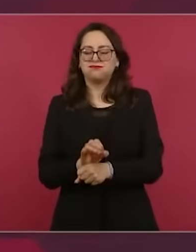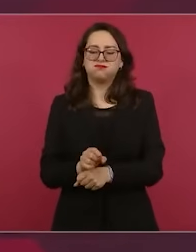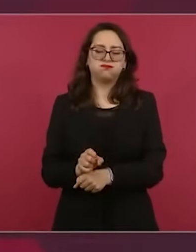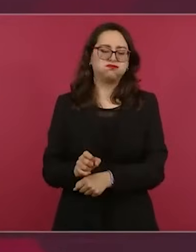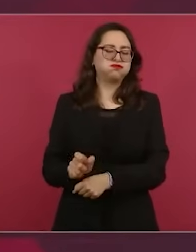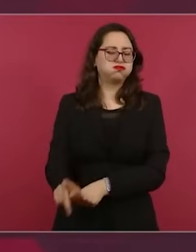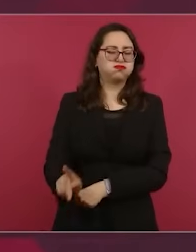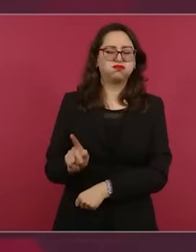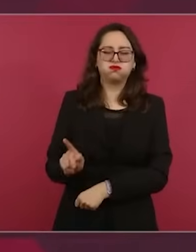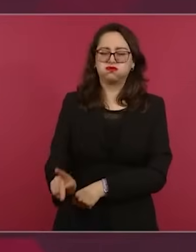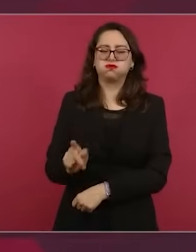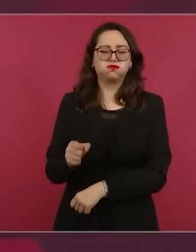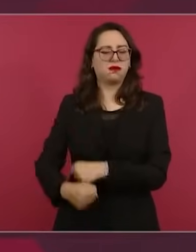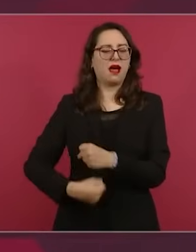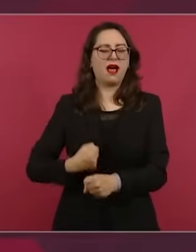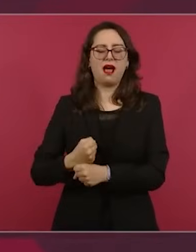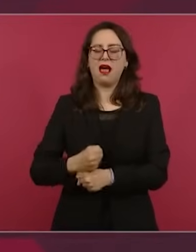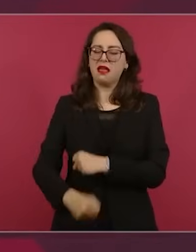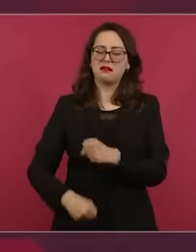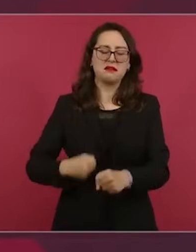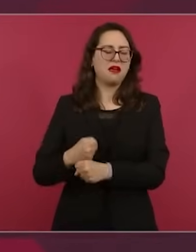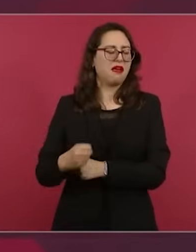décadas.